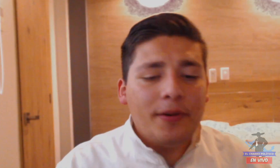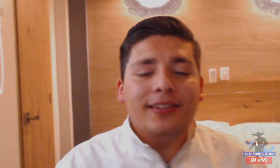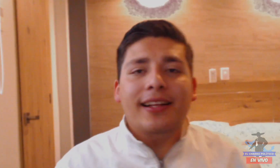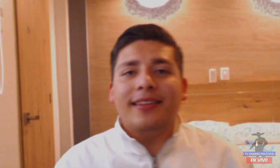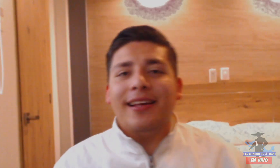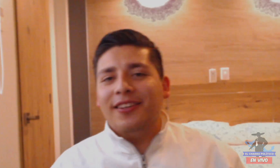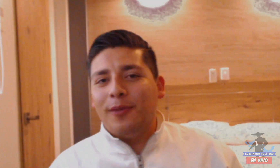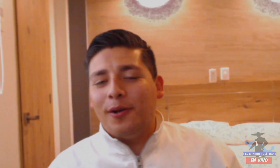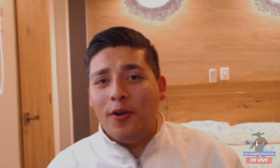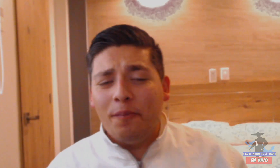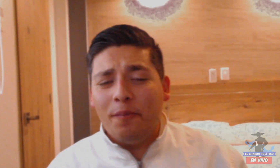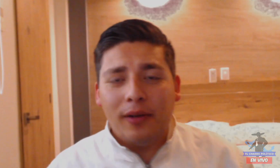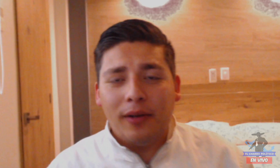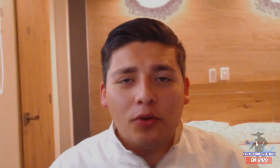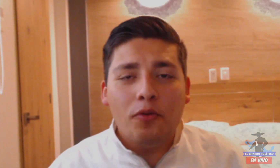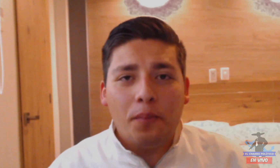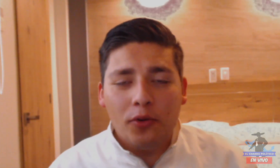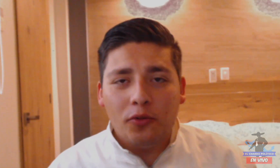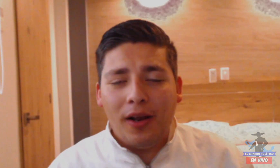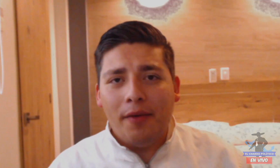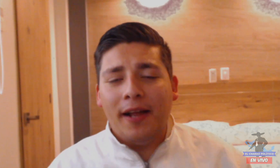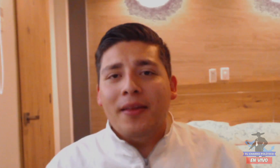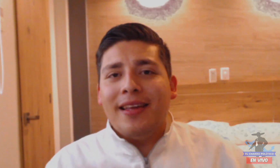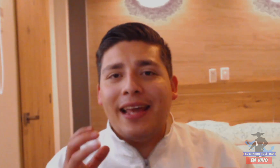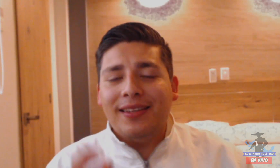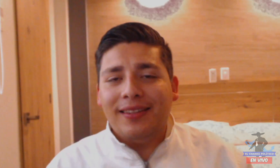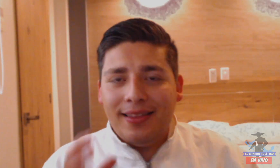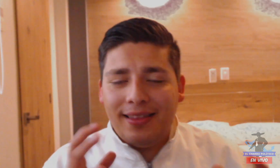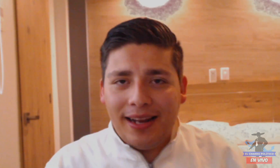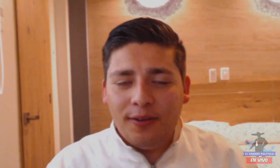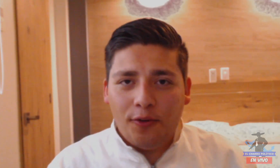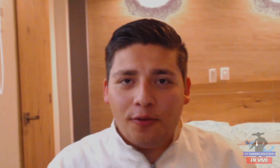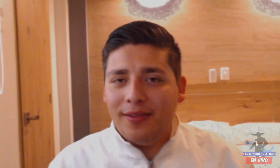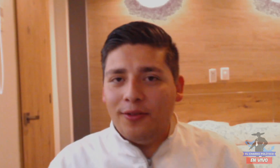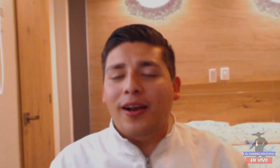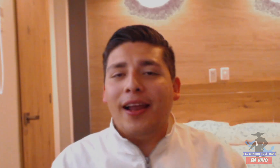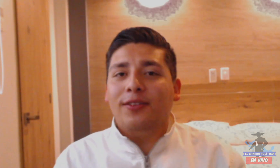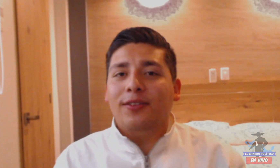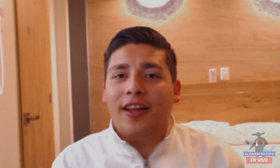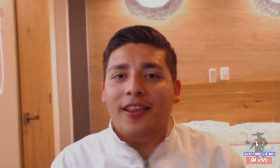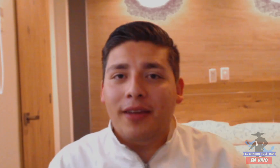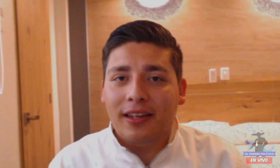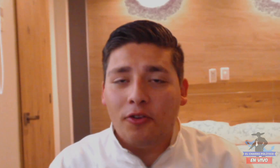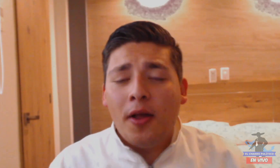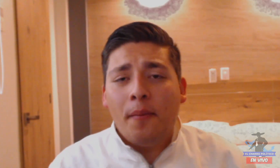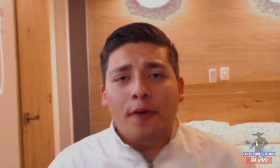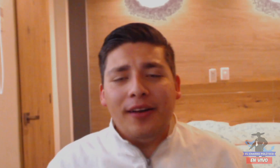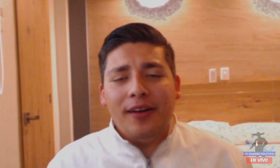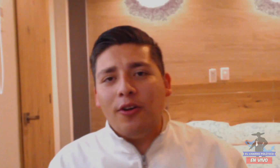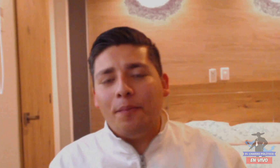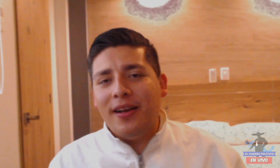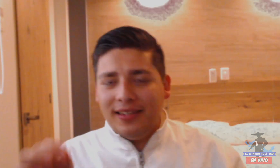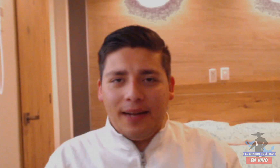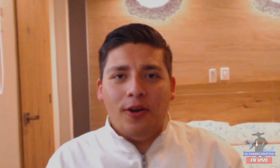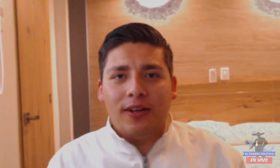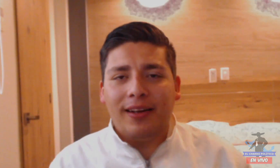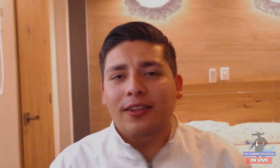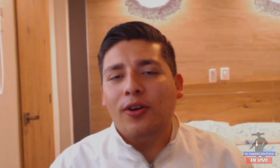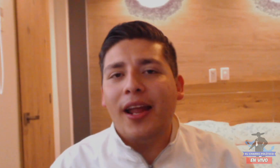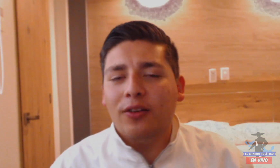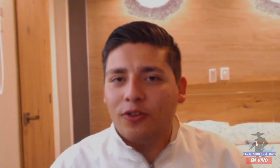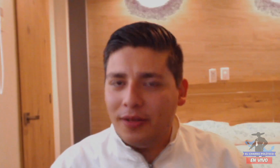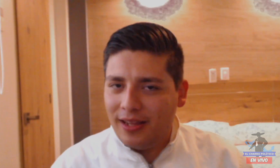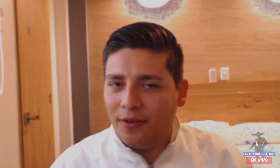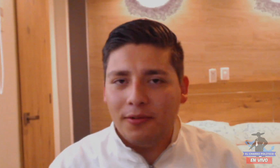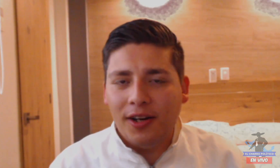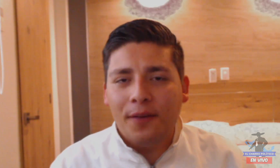el presidente Andrés Manuel López Obrador cumplió su palabra y está transformando la historia de México. Pero al final, ¿tú qué opinas? Déjamelo aquí abajito